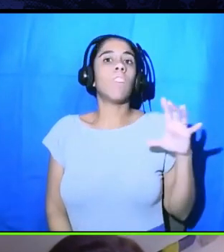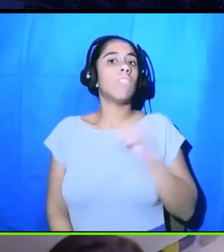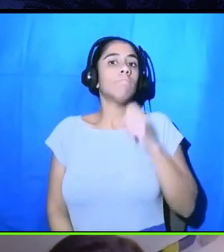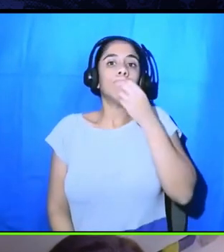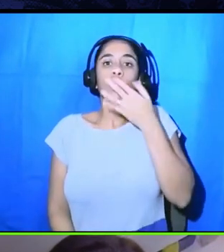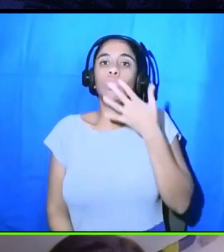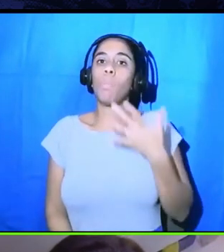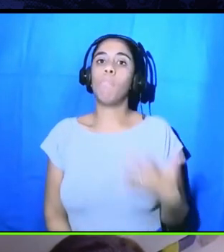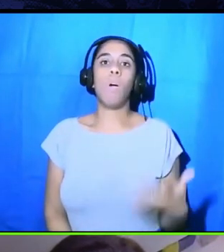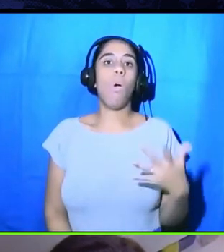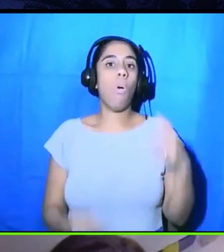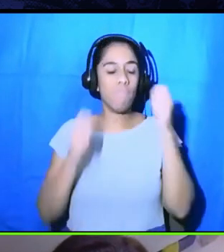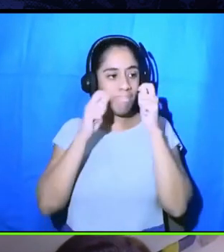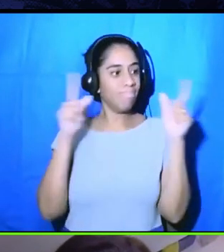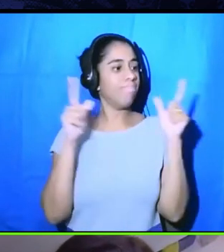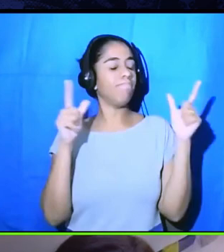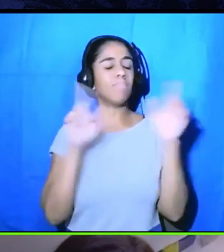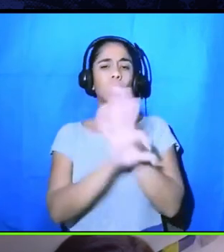maravilloso